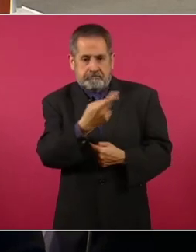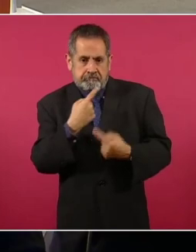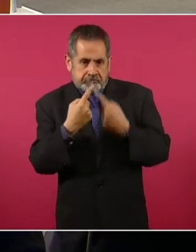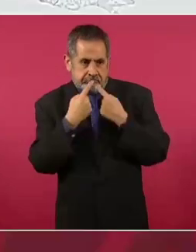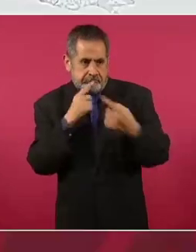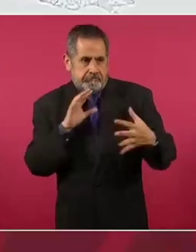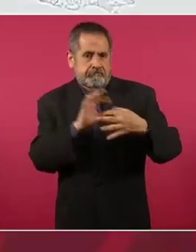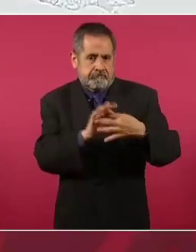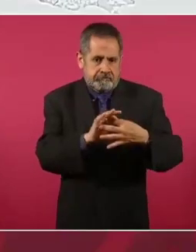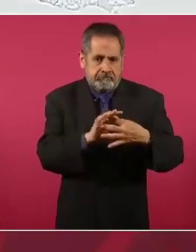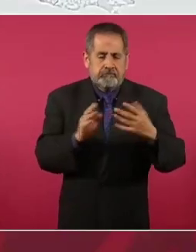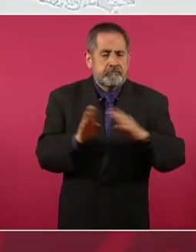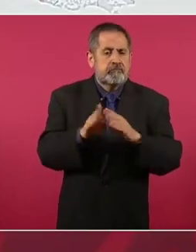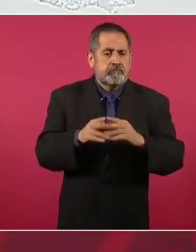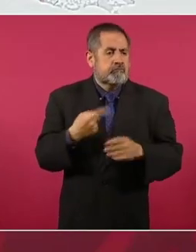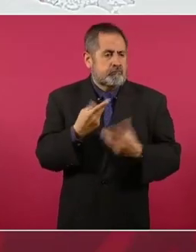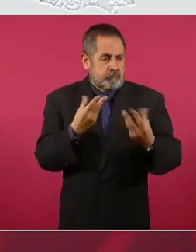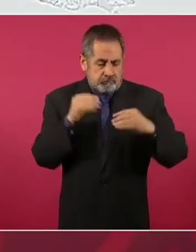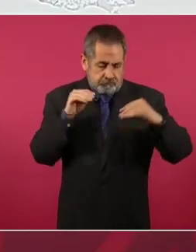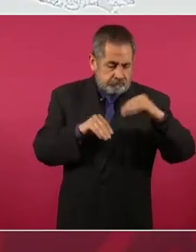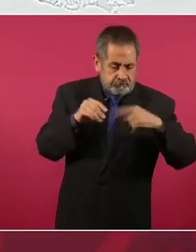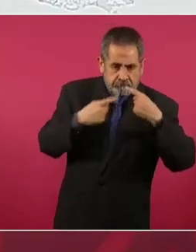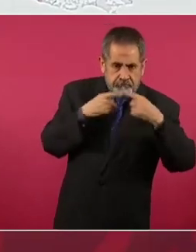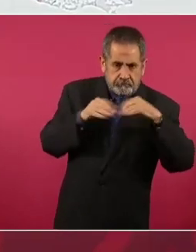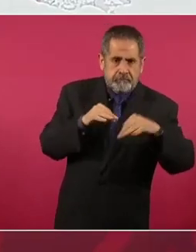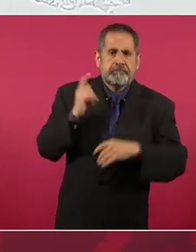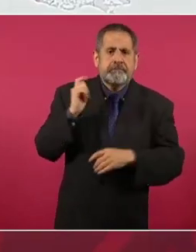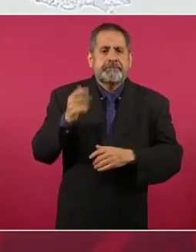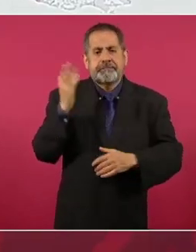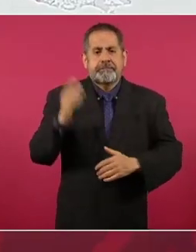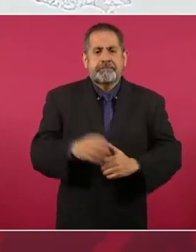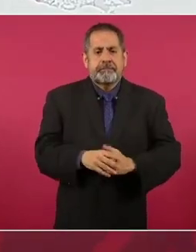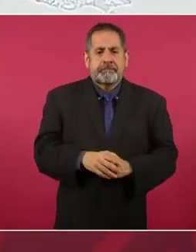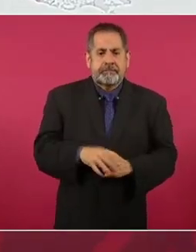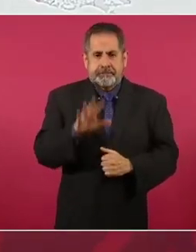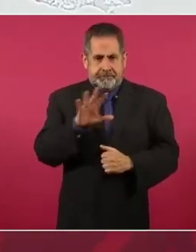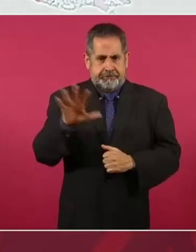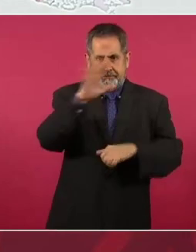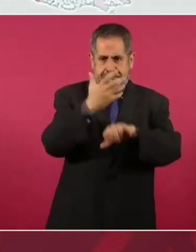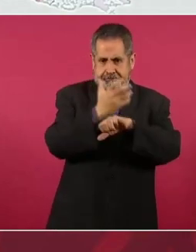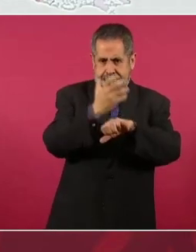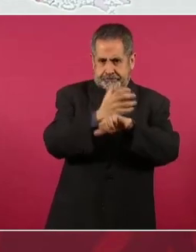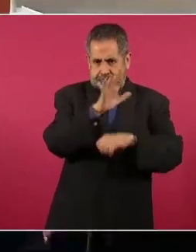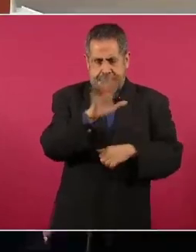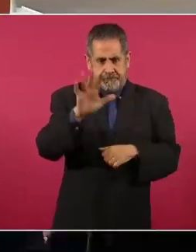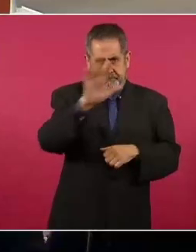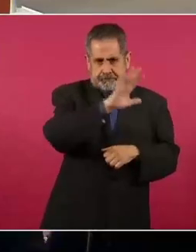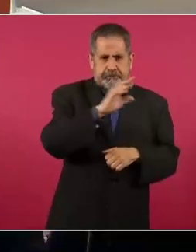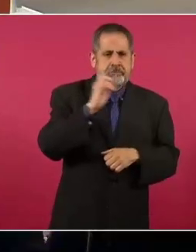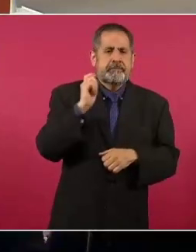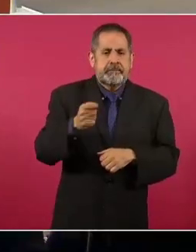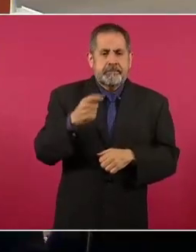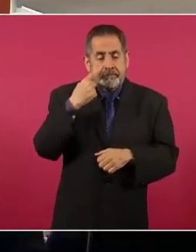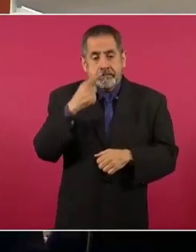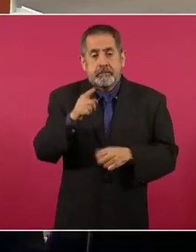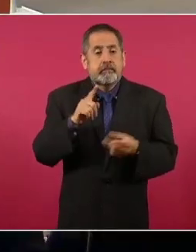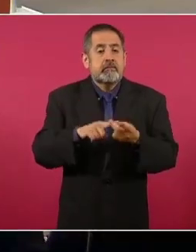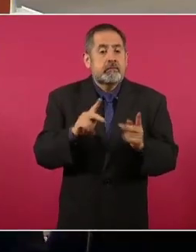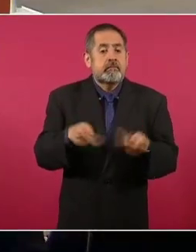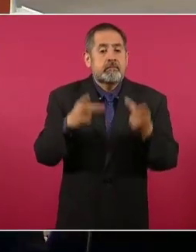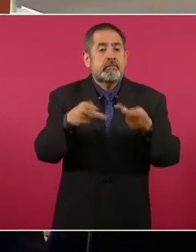bicentenario. Lo hemos trabajado juntos. Estos son el mapa de Estados Unidos, donde se venden las armas que